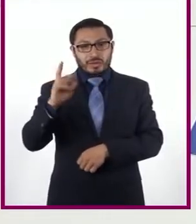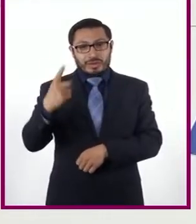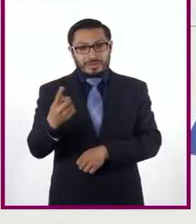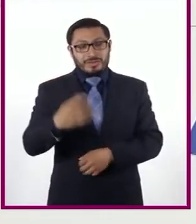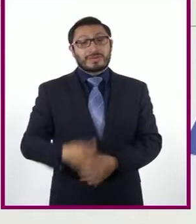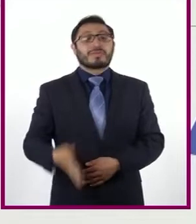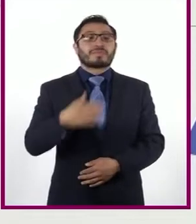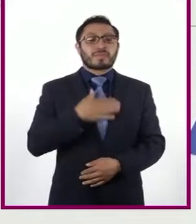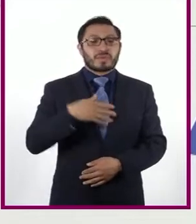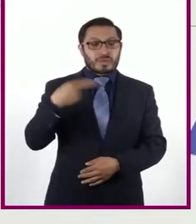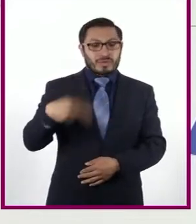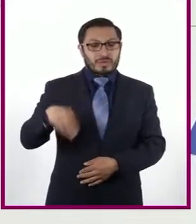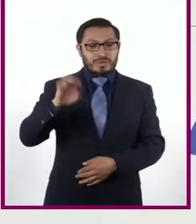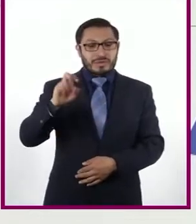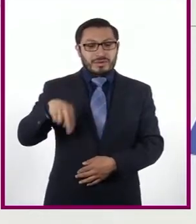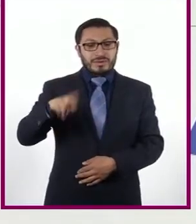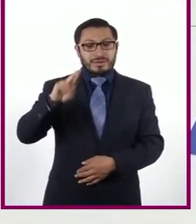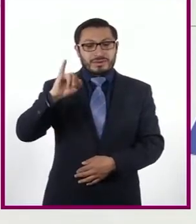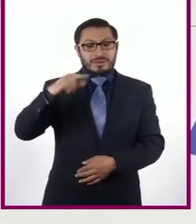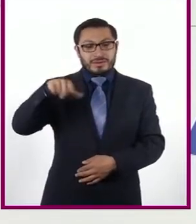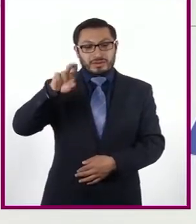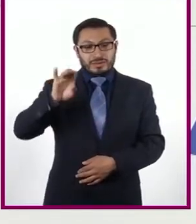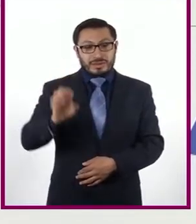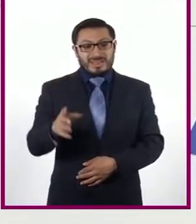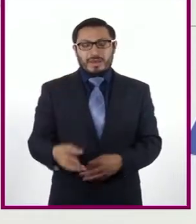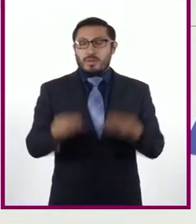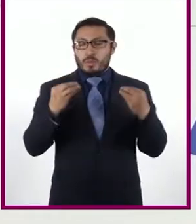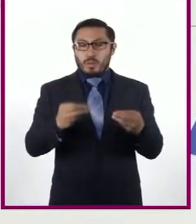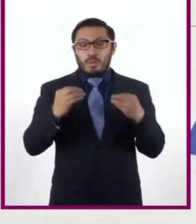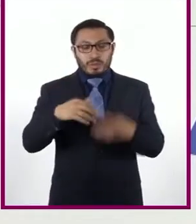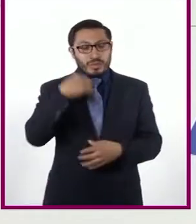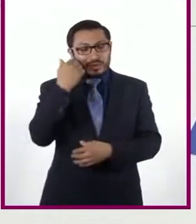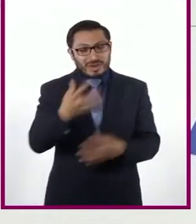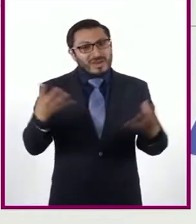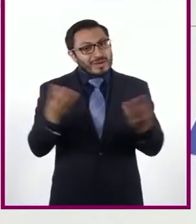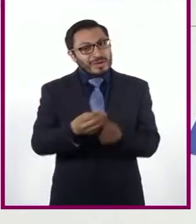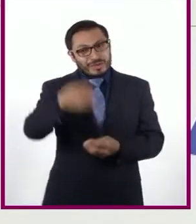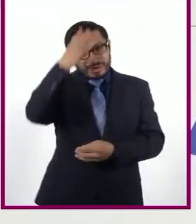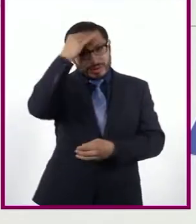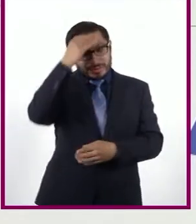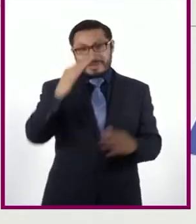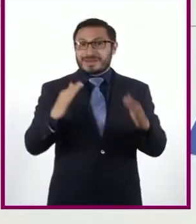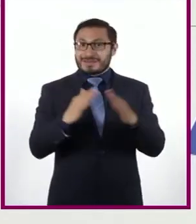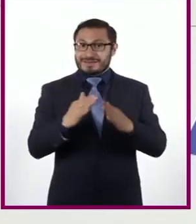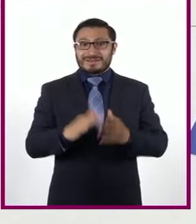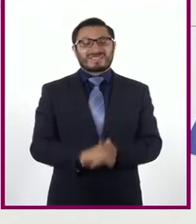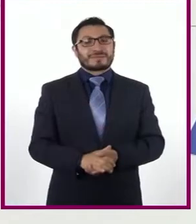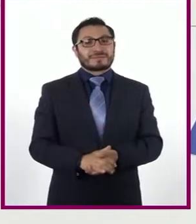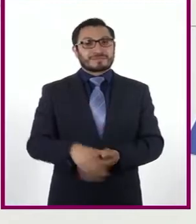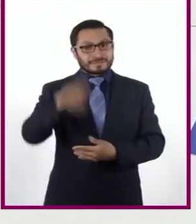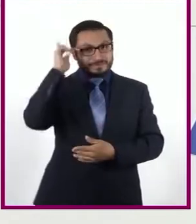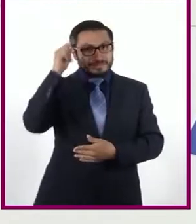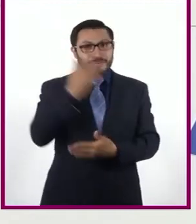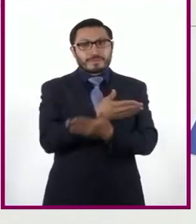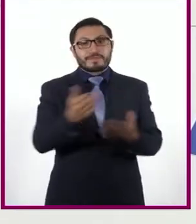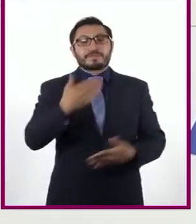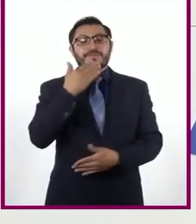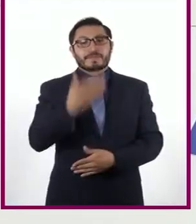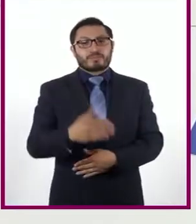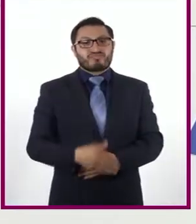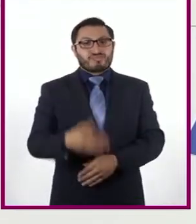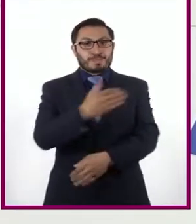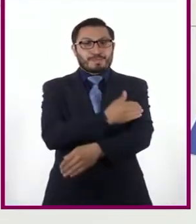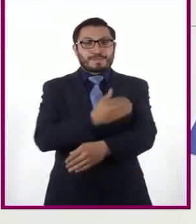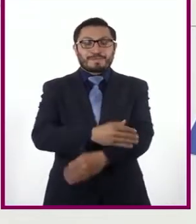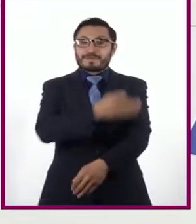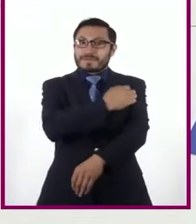Soy Enrique Rodal, con muchas ganas de que sigamos aprendiendo juntos desde casa. Espero se encuentren bien en compañía de